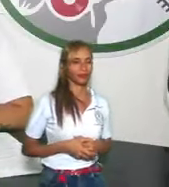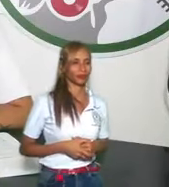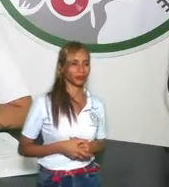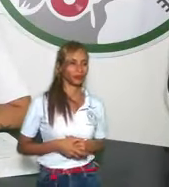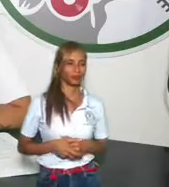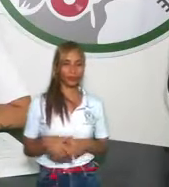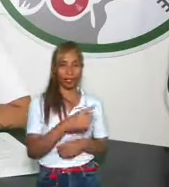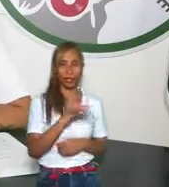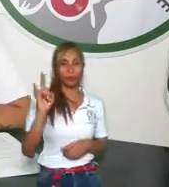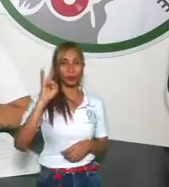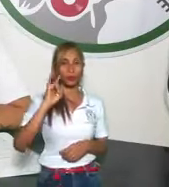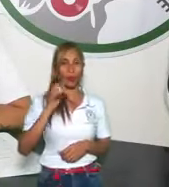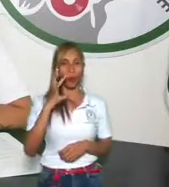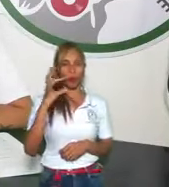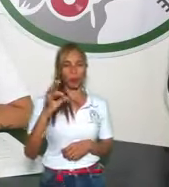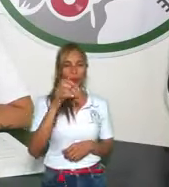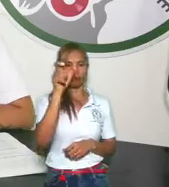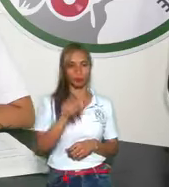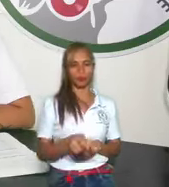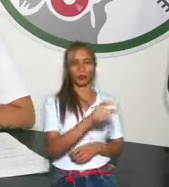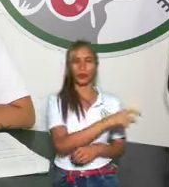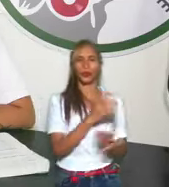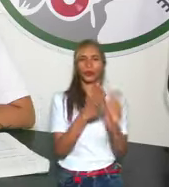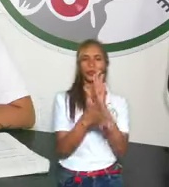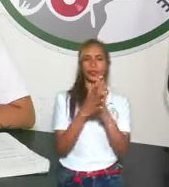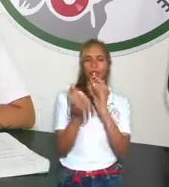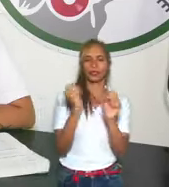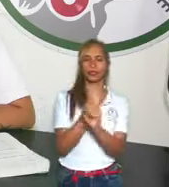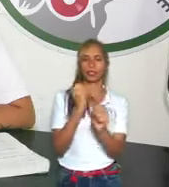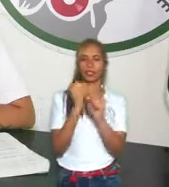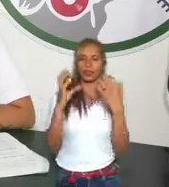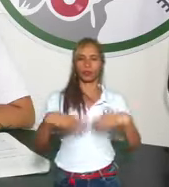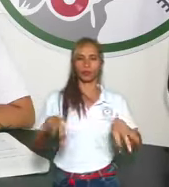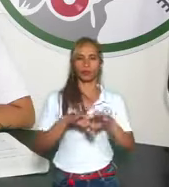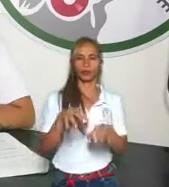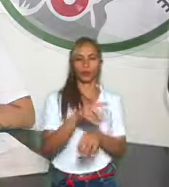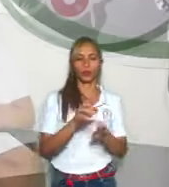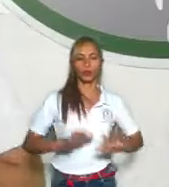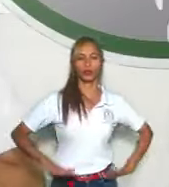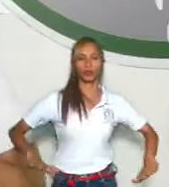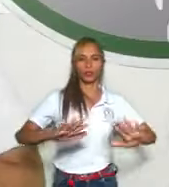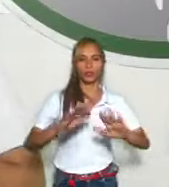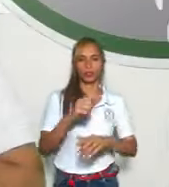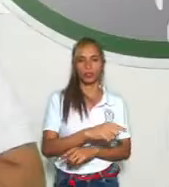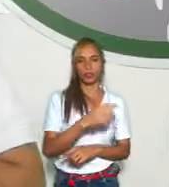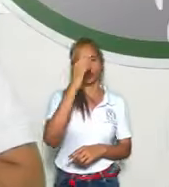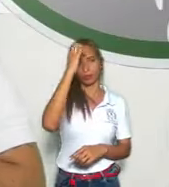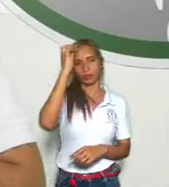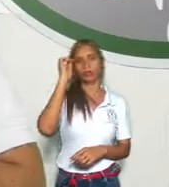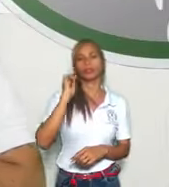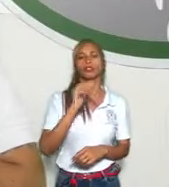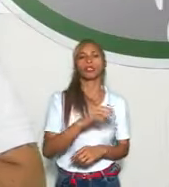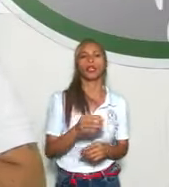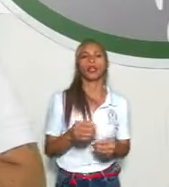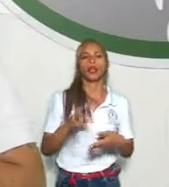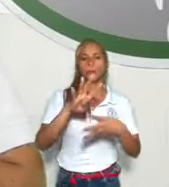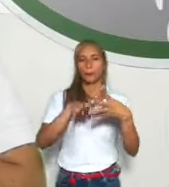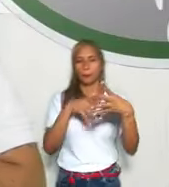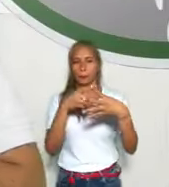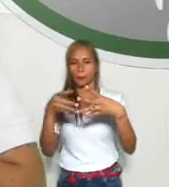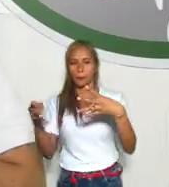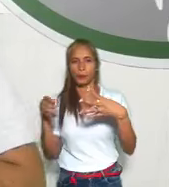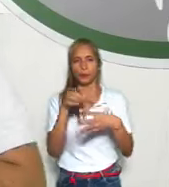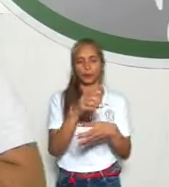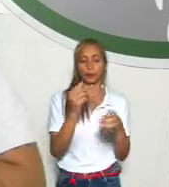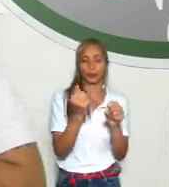gestor social de aseo, que nos cuenta esa labor tan importante en este sector del corregimiento de Barcelona. Allí se han presentado